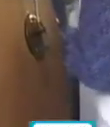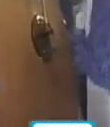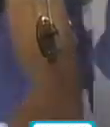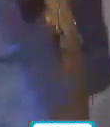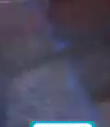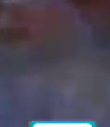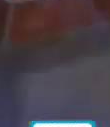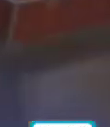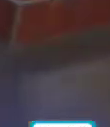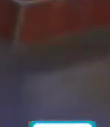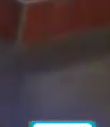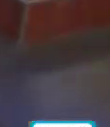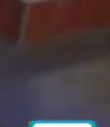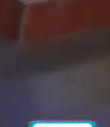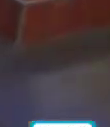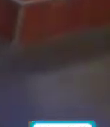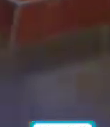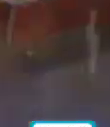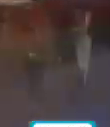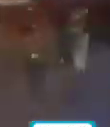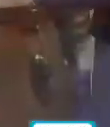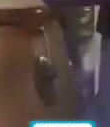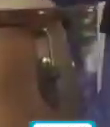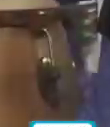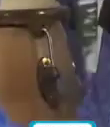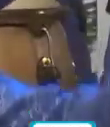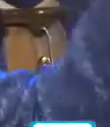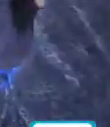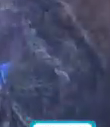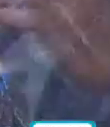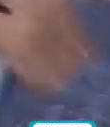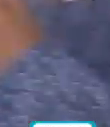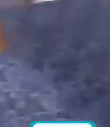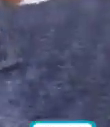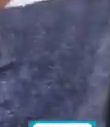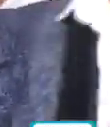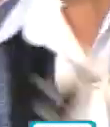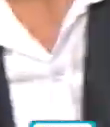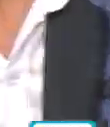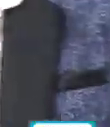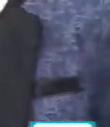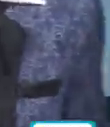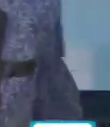final he dejado